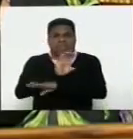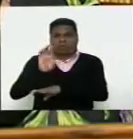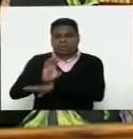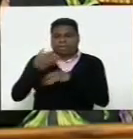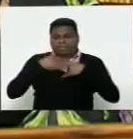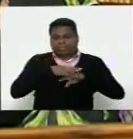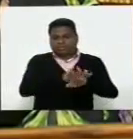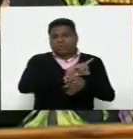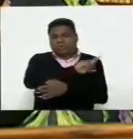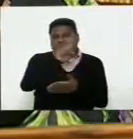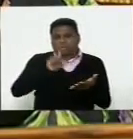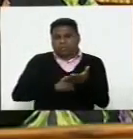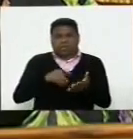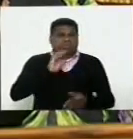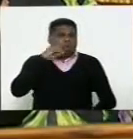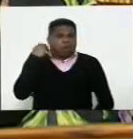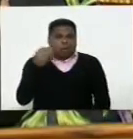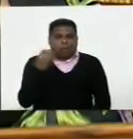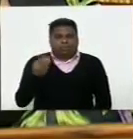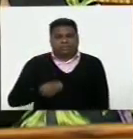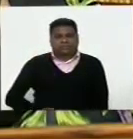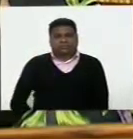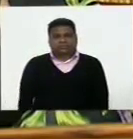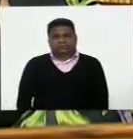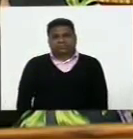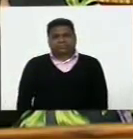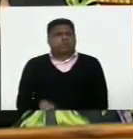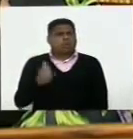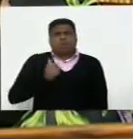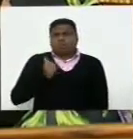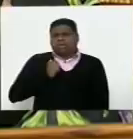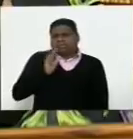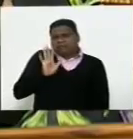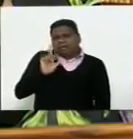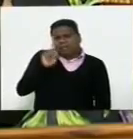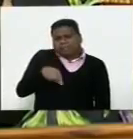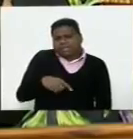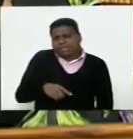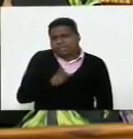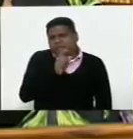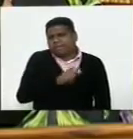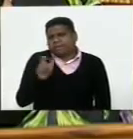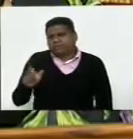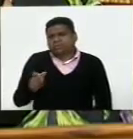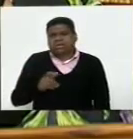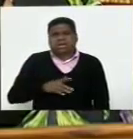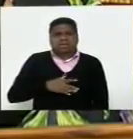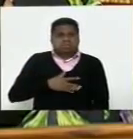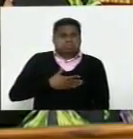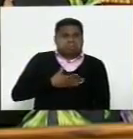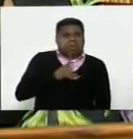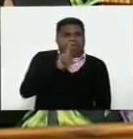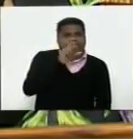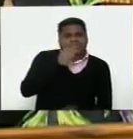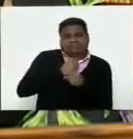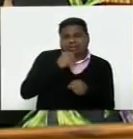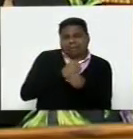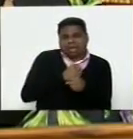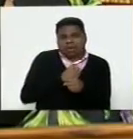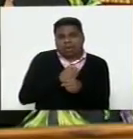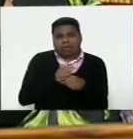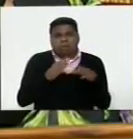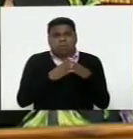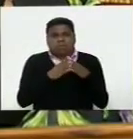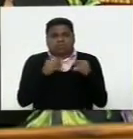integral de niñas, niños y adolescentes, o cualquiera de las personas legitimadas para ejercer acciones por violación